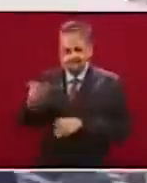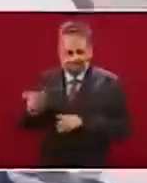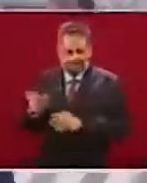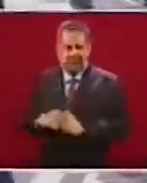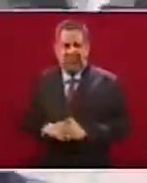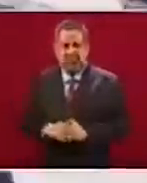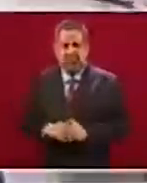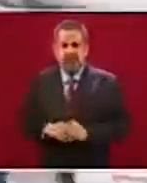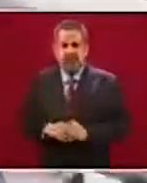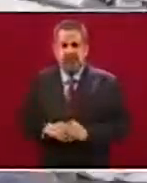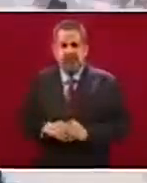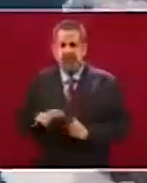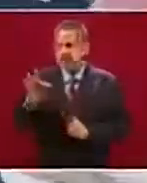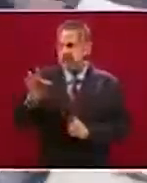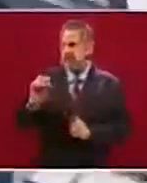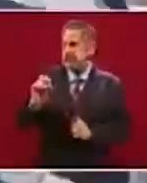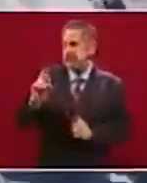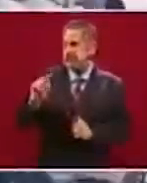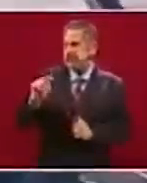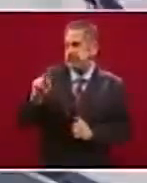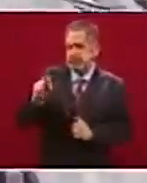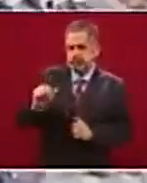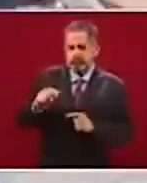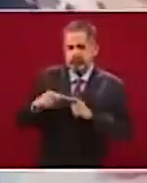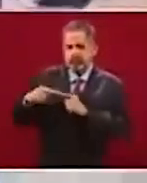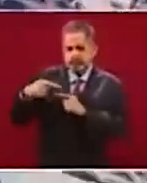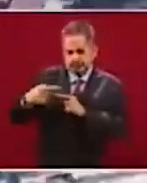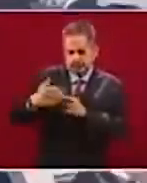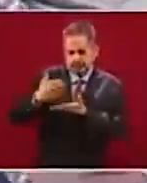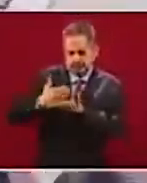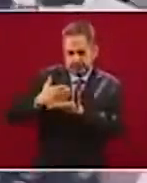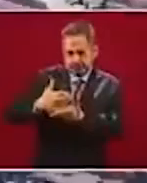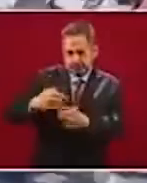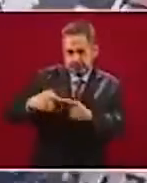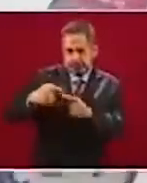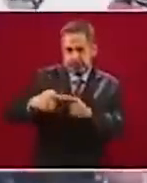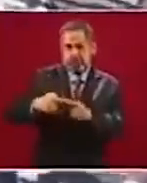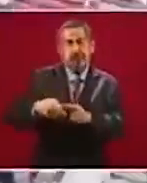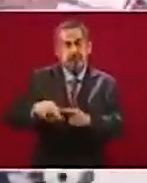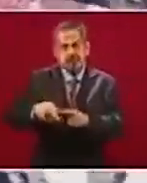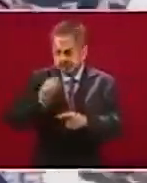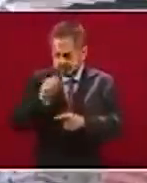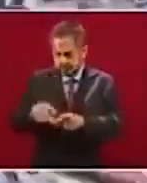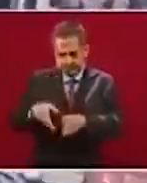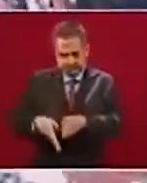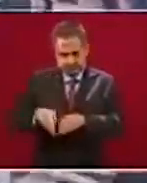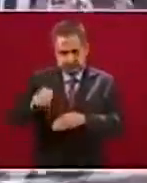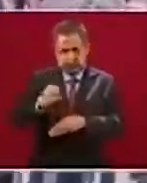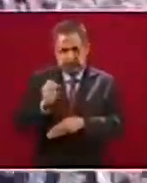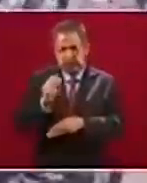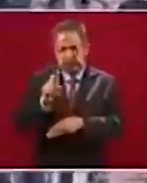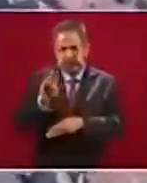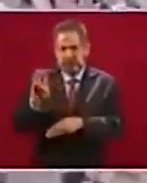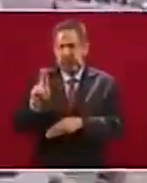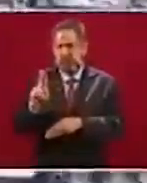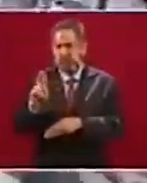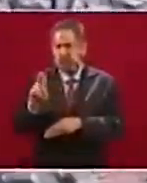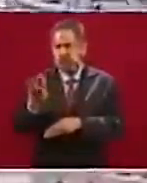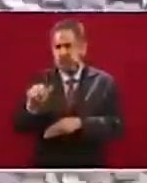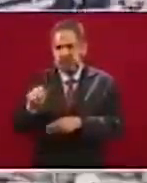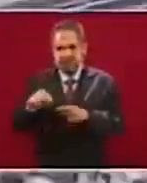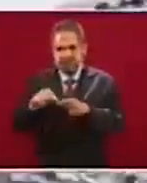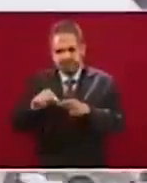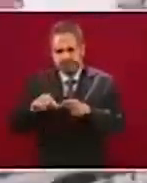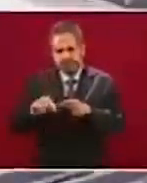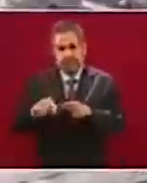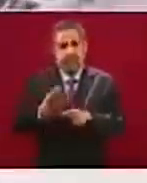Estamos en la estación Fortuna y continuamos circulando sobre el ferrocarril suburbano. En hipótesis